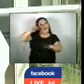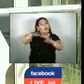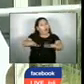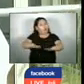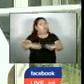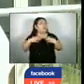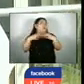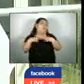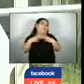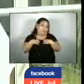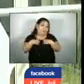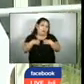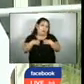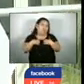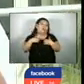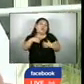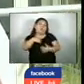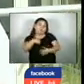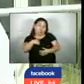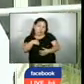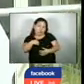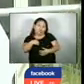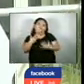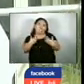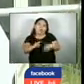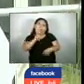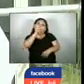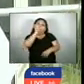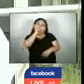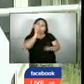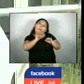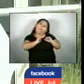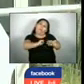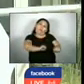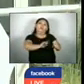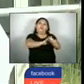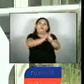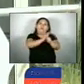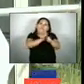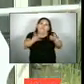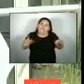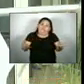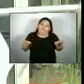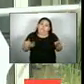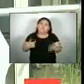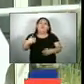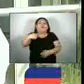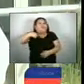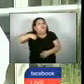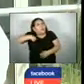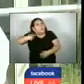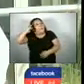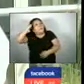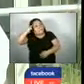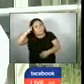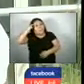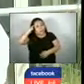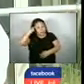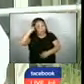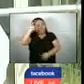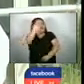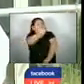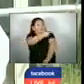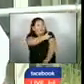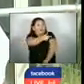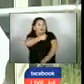estoy viva y que he perdido a mi papá por la dicha enfermedad. Así que considero que la vacunación